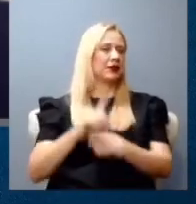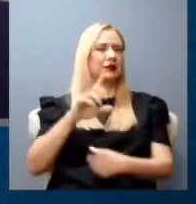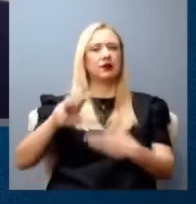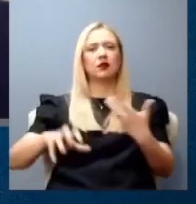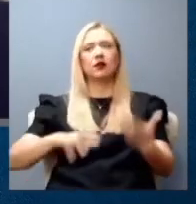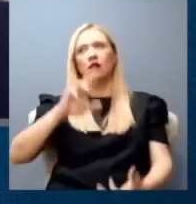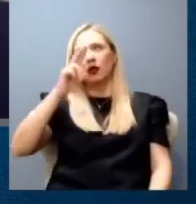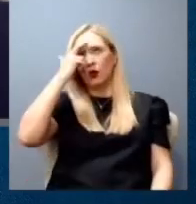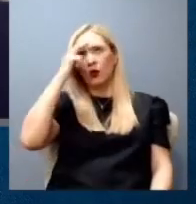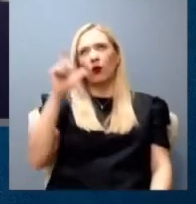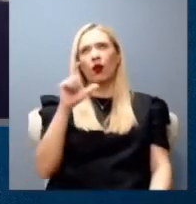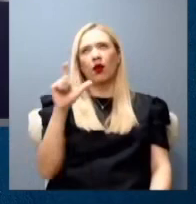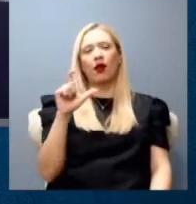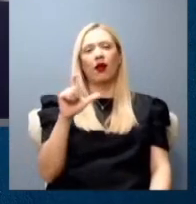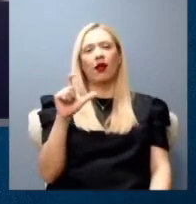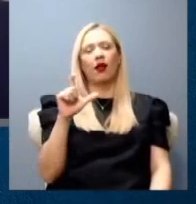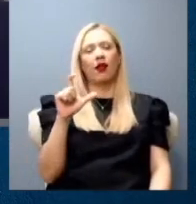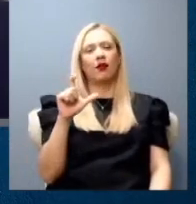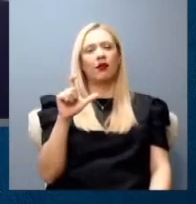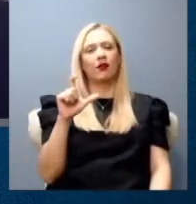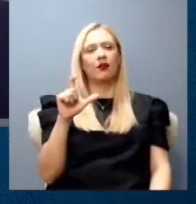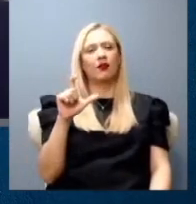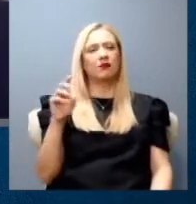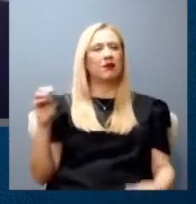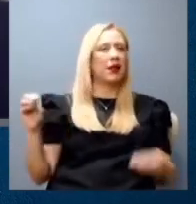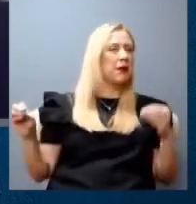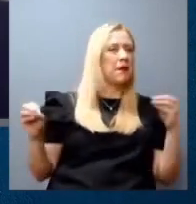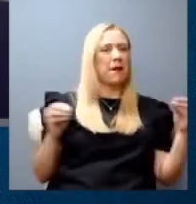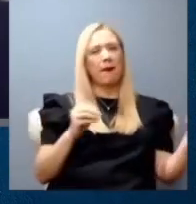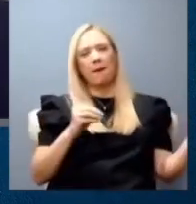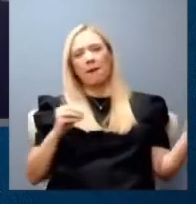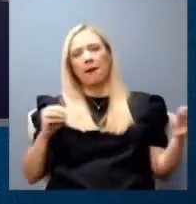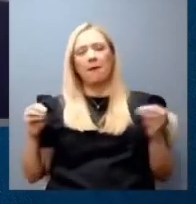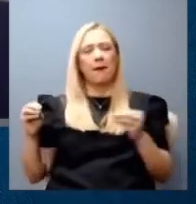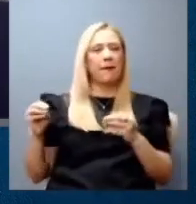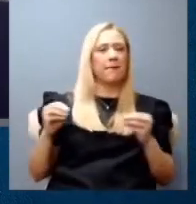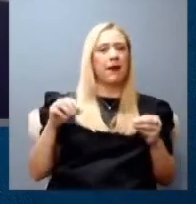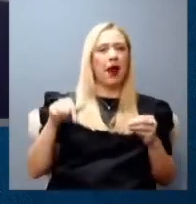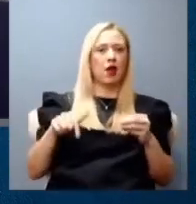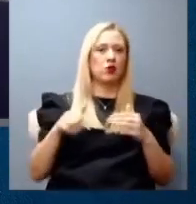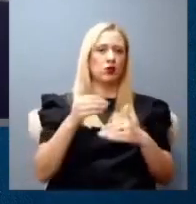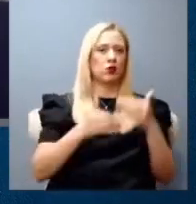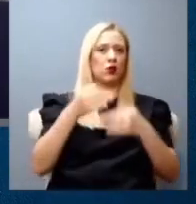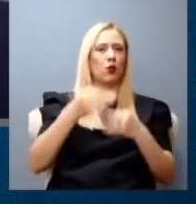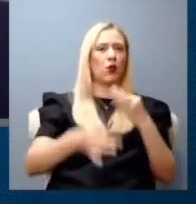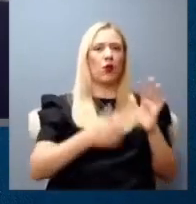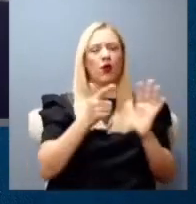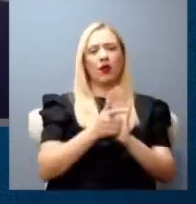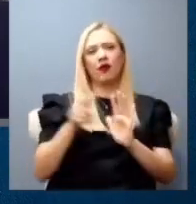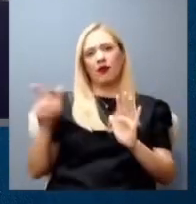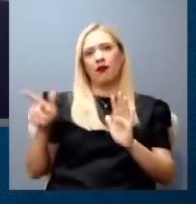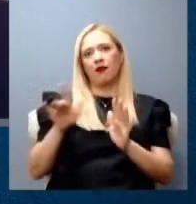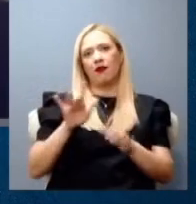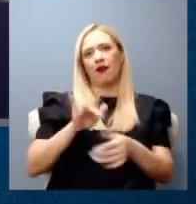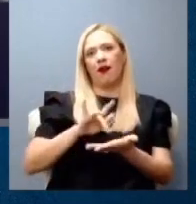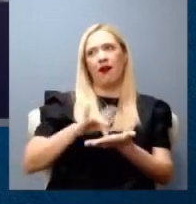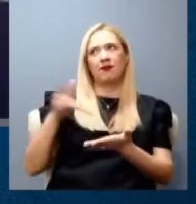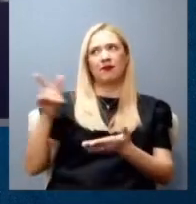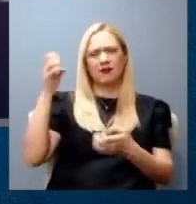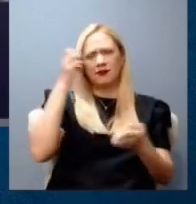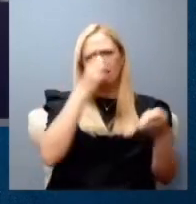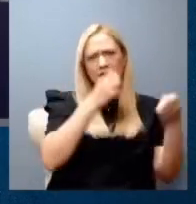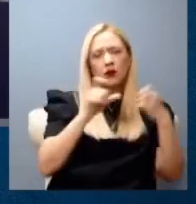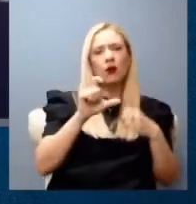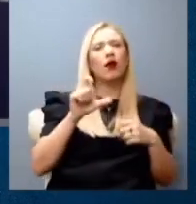debatiendo, y aprovechando que también este es dentro del programa de la Suprema Corte que analiza estos fenómenos jurídicos, cuando se